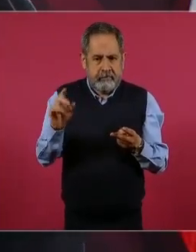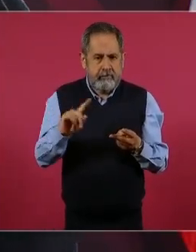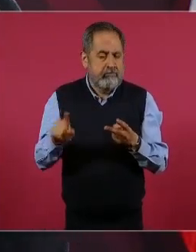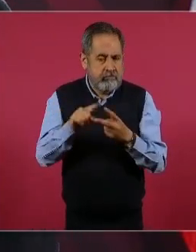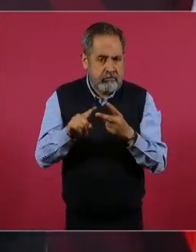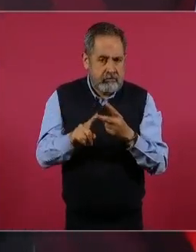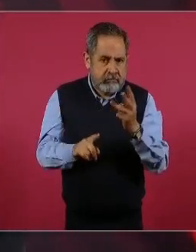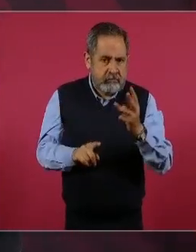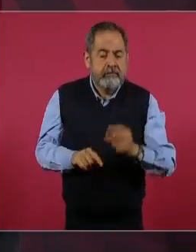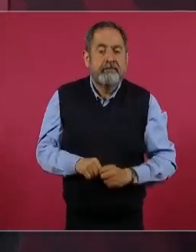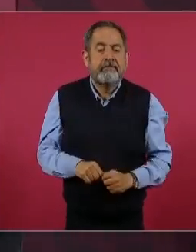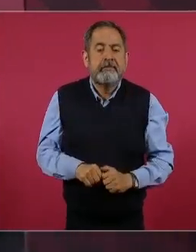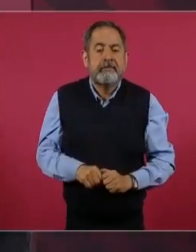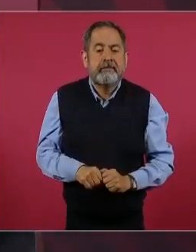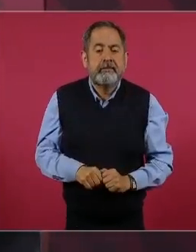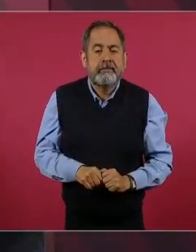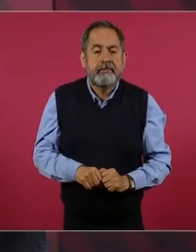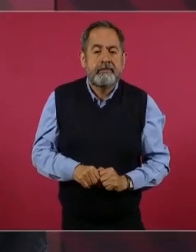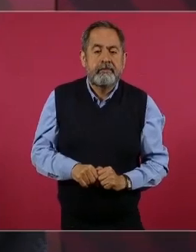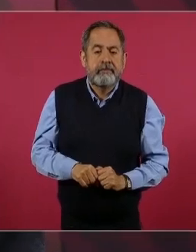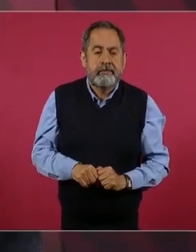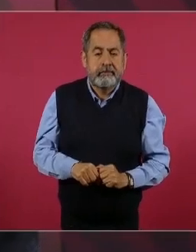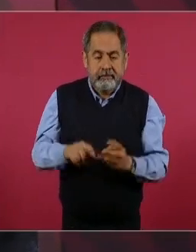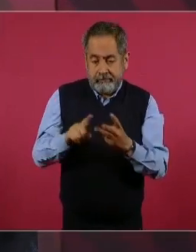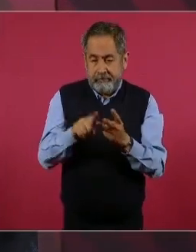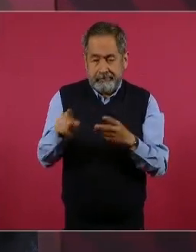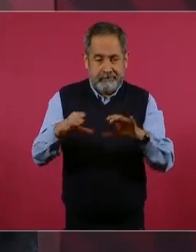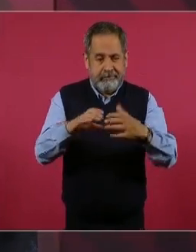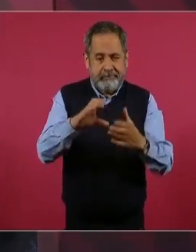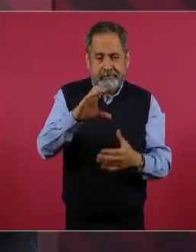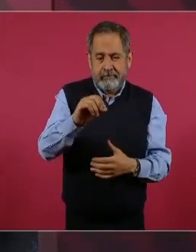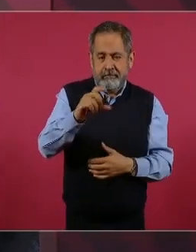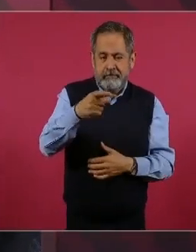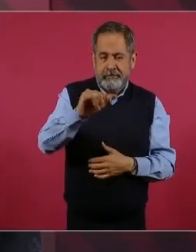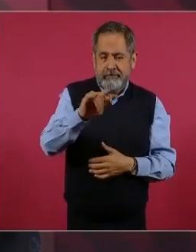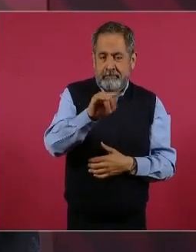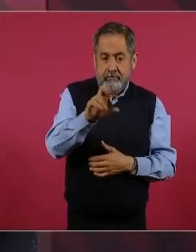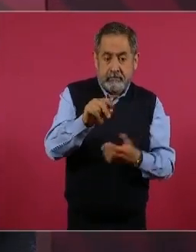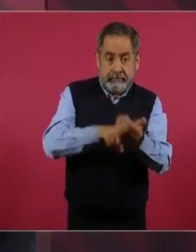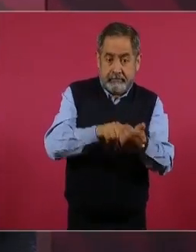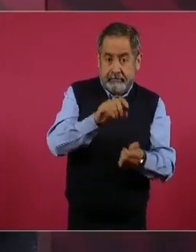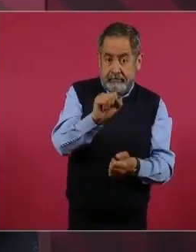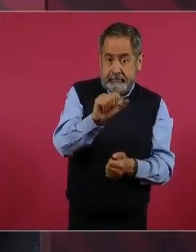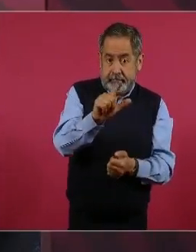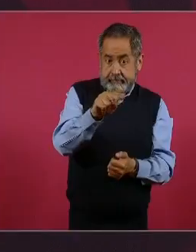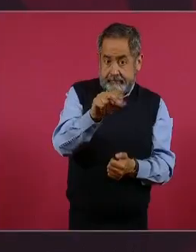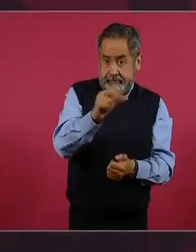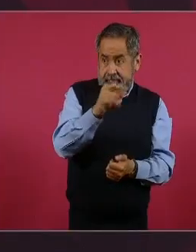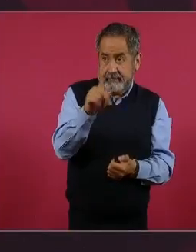Solo la coquizadora de Salina Cruz